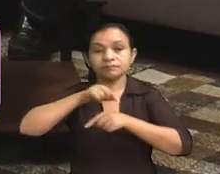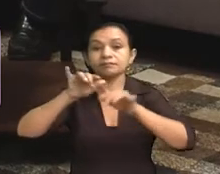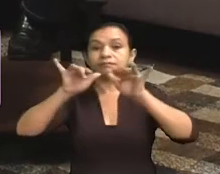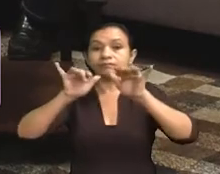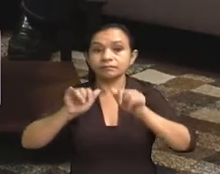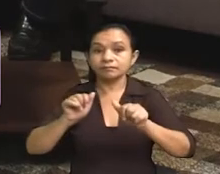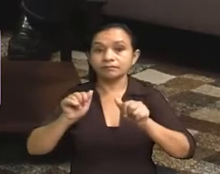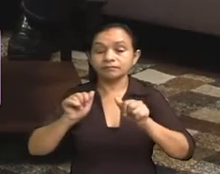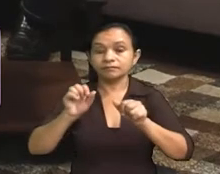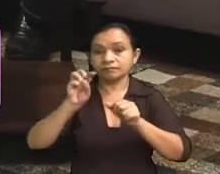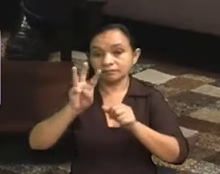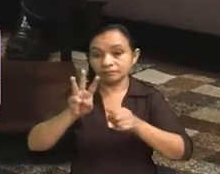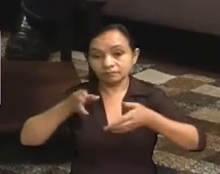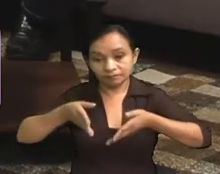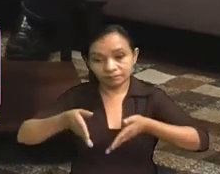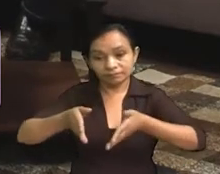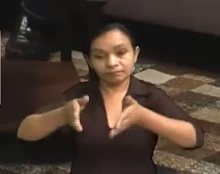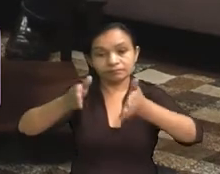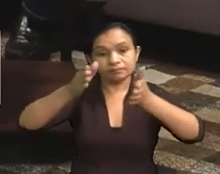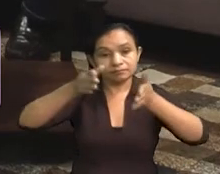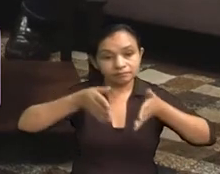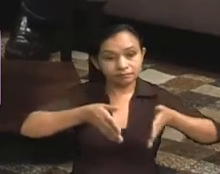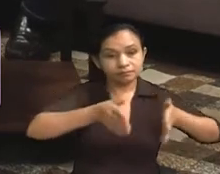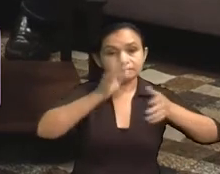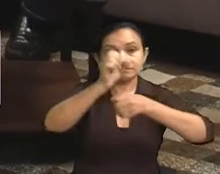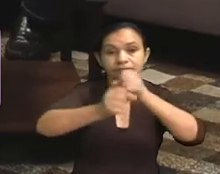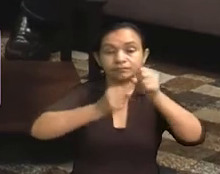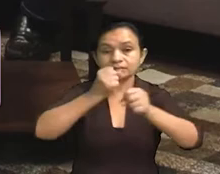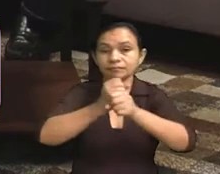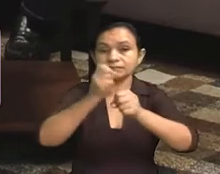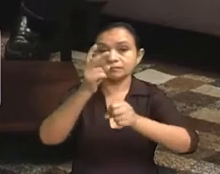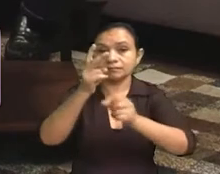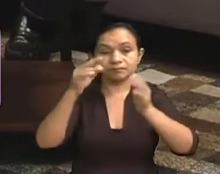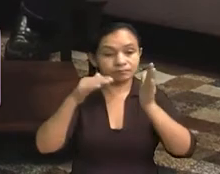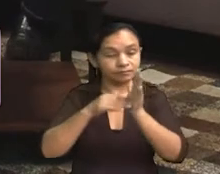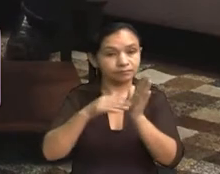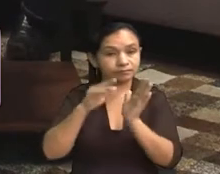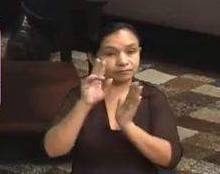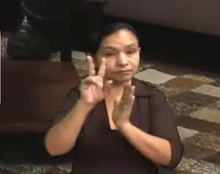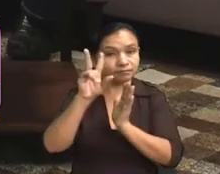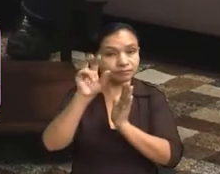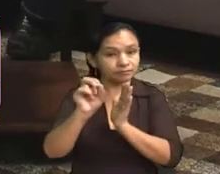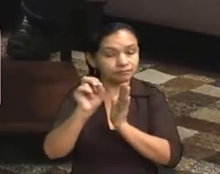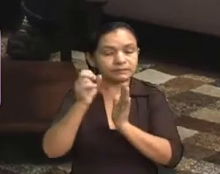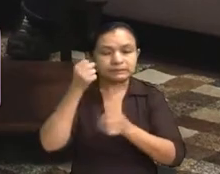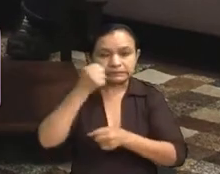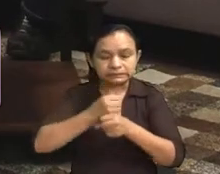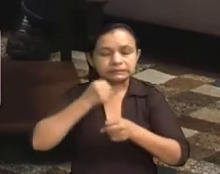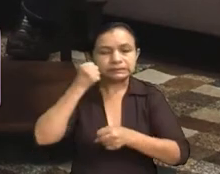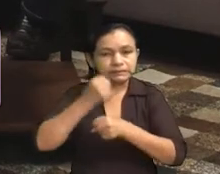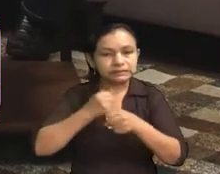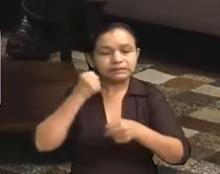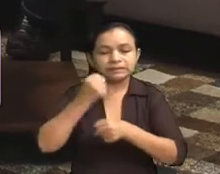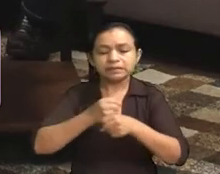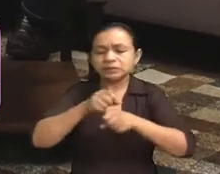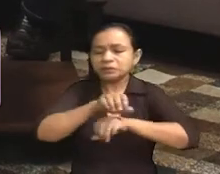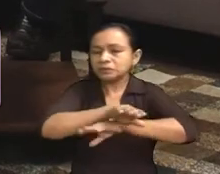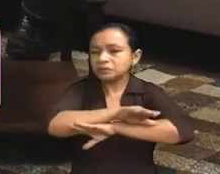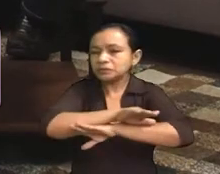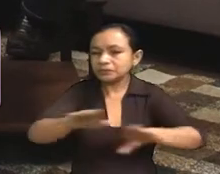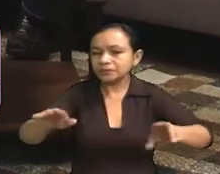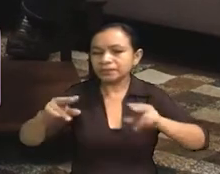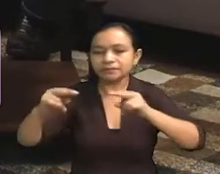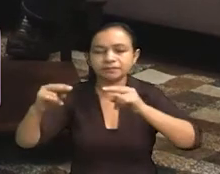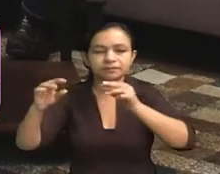financiados esos 3 tramos, de tal manera que para el otro año vamos a estar trabajando duro para terminar de unir